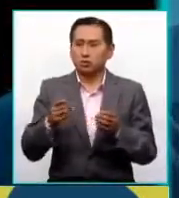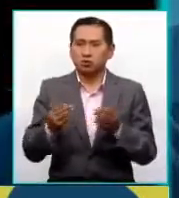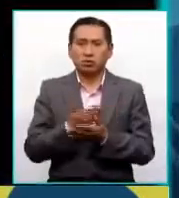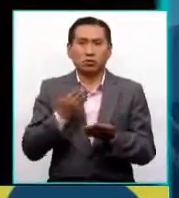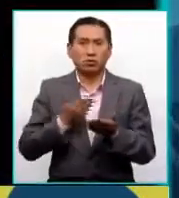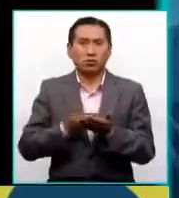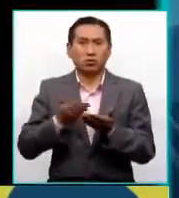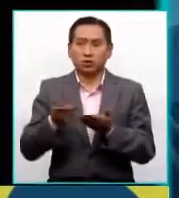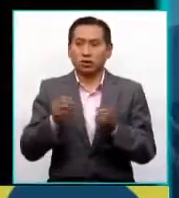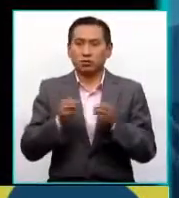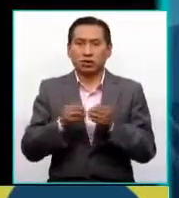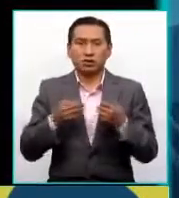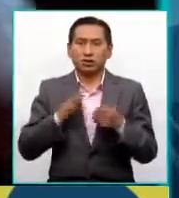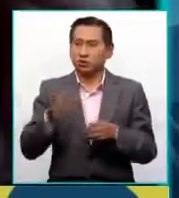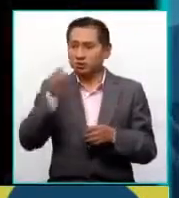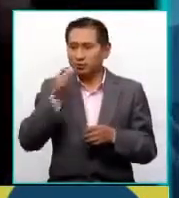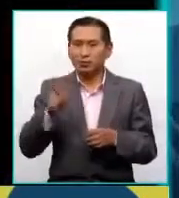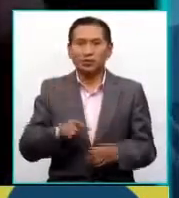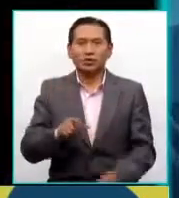propuesta en la que está Luciel